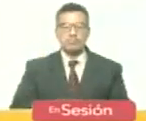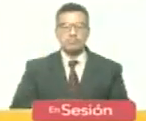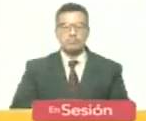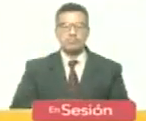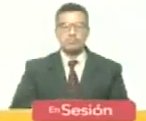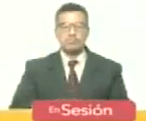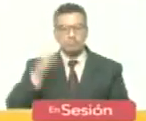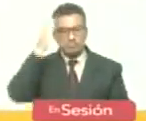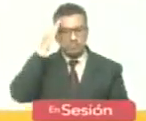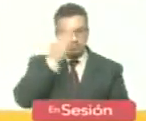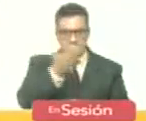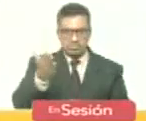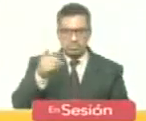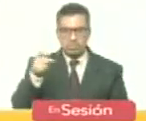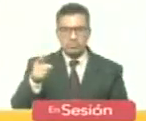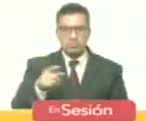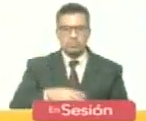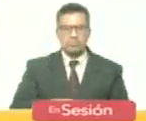¿Ustedes sabían eso?